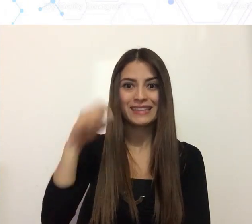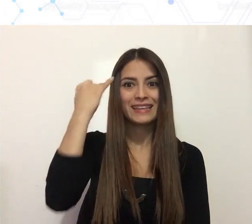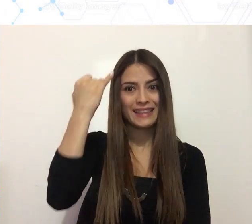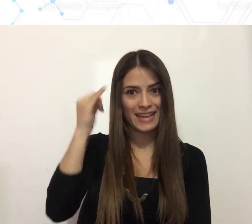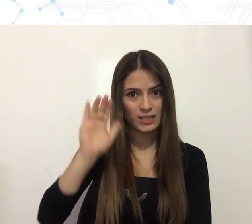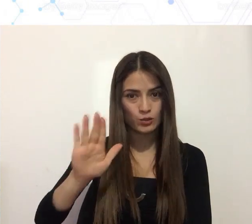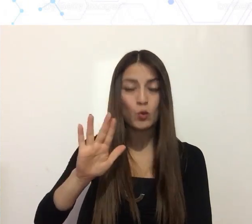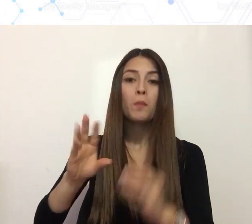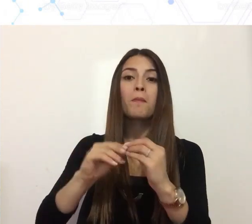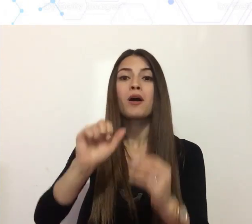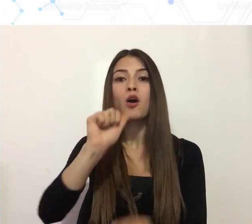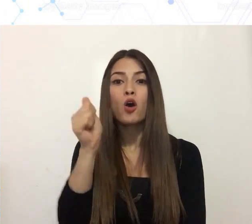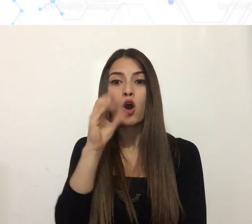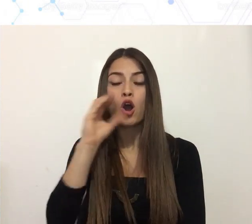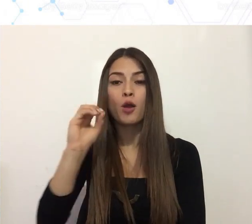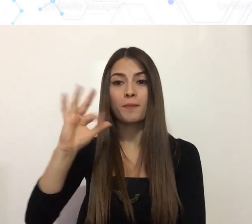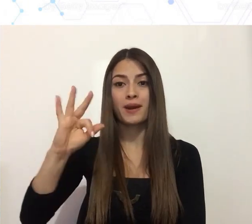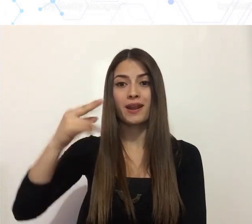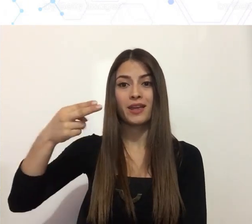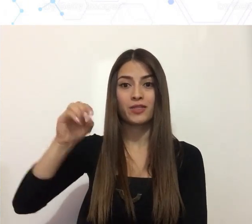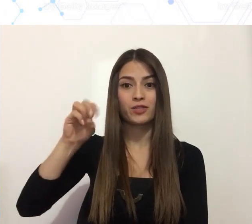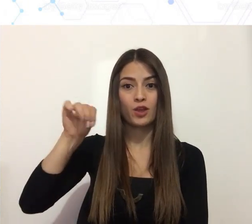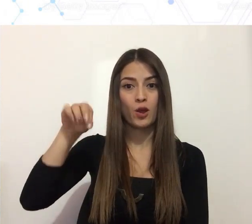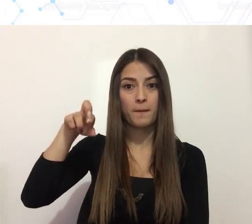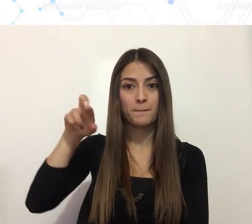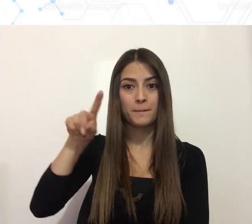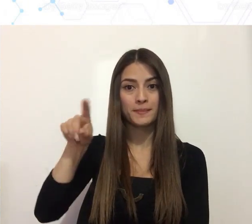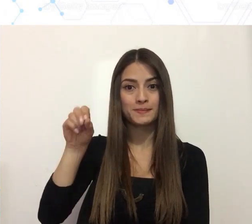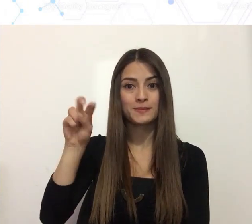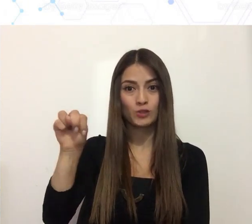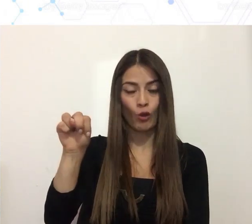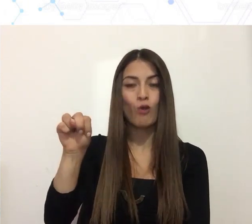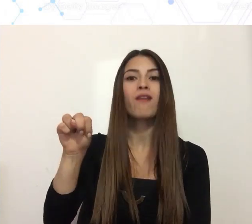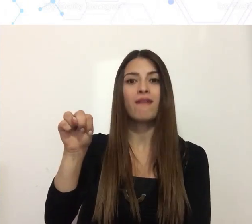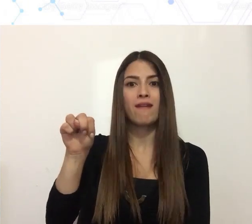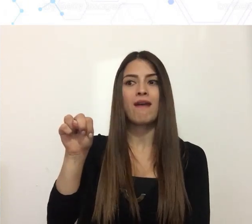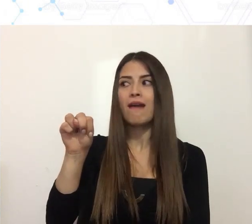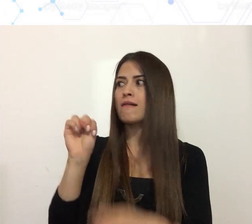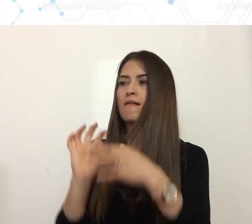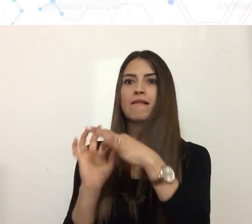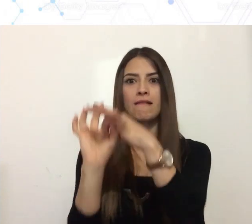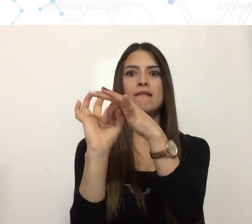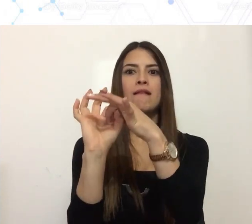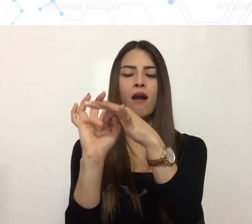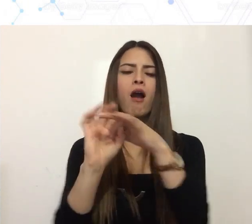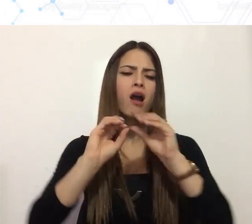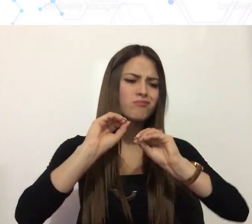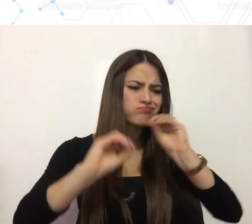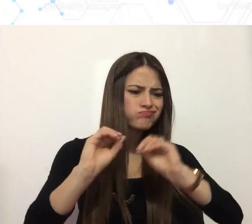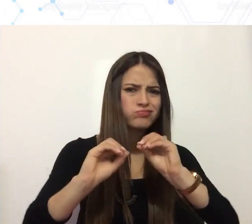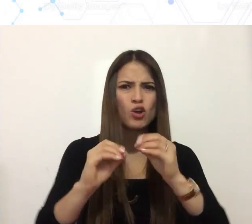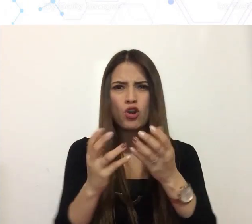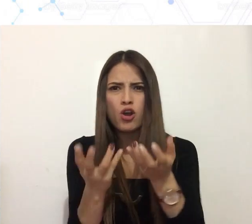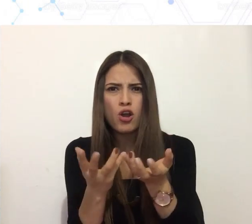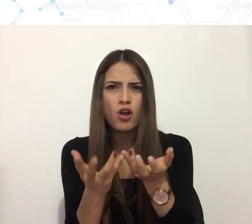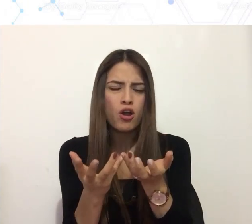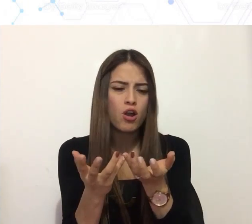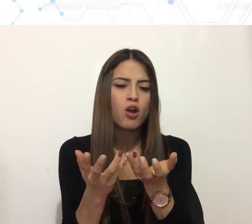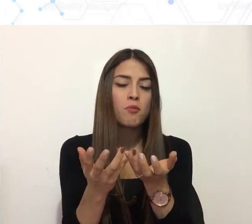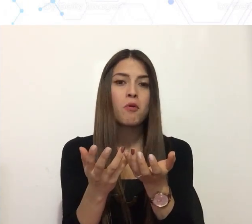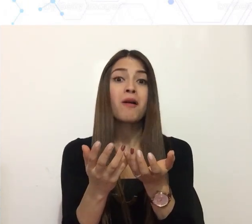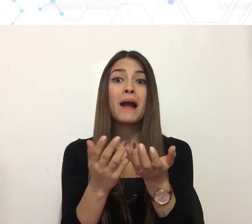de Crookes, y posteriormente Thomson pues hizo un trabajo bastante importante, que permitió que desde aquí se